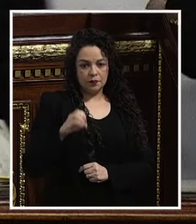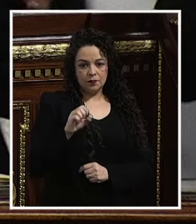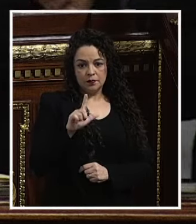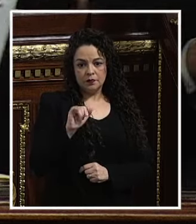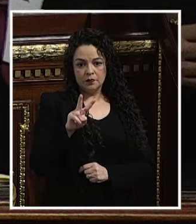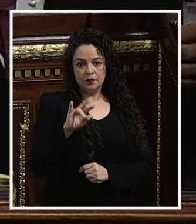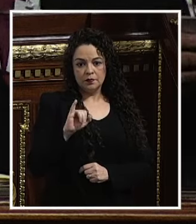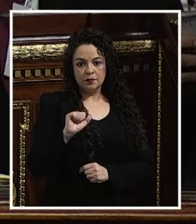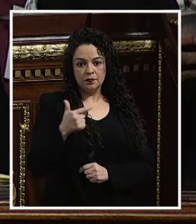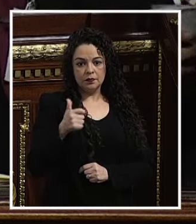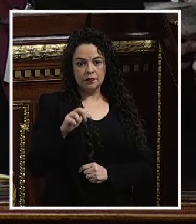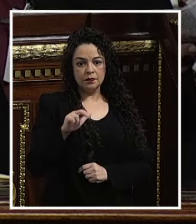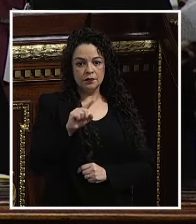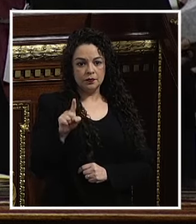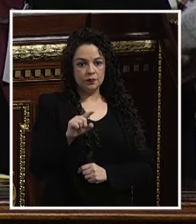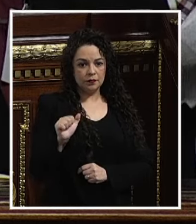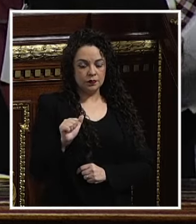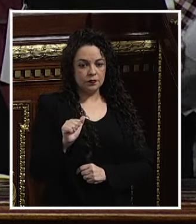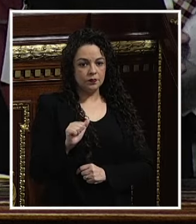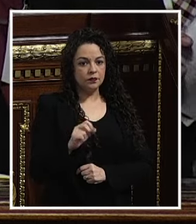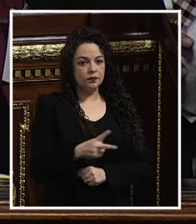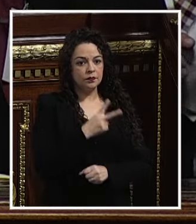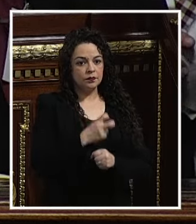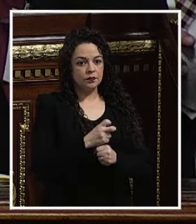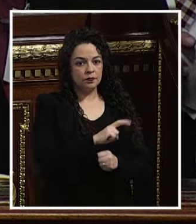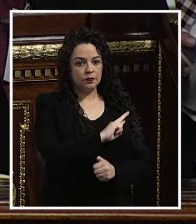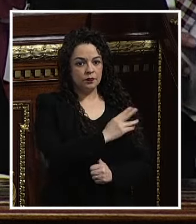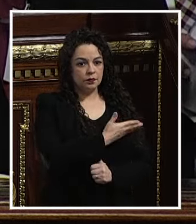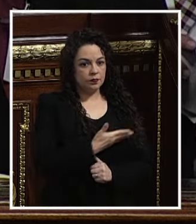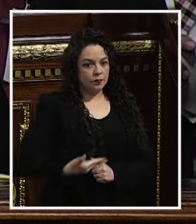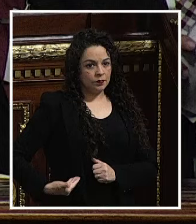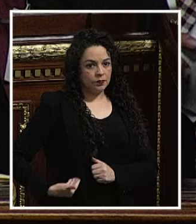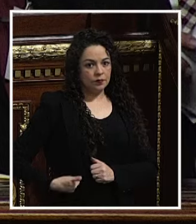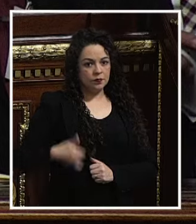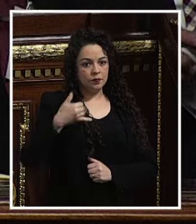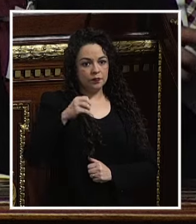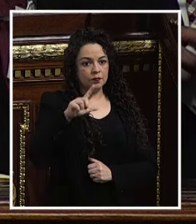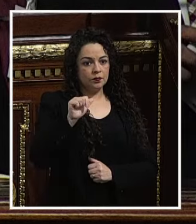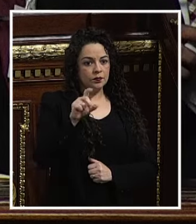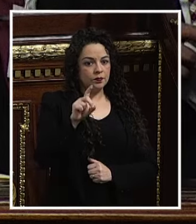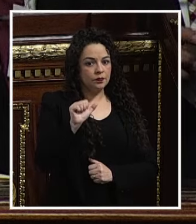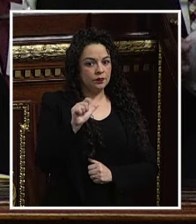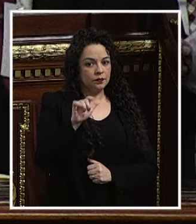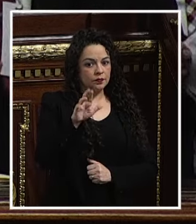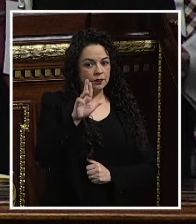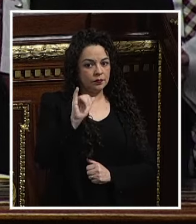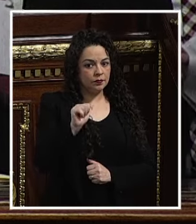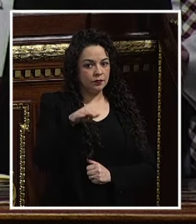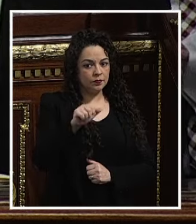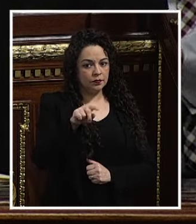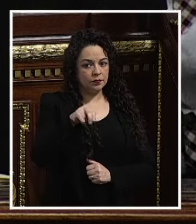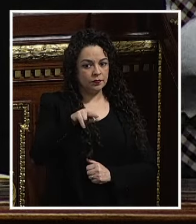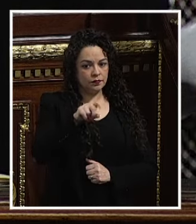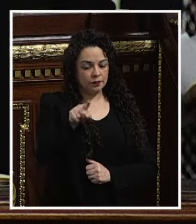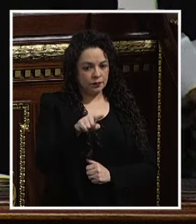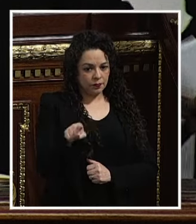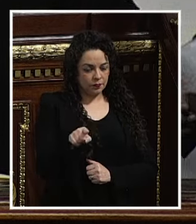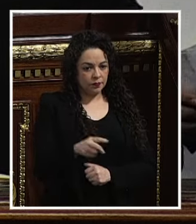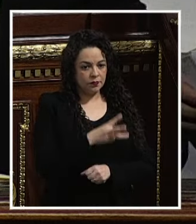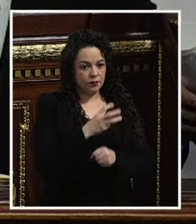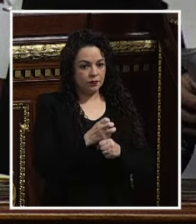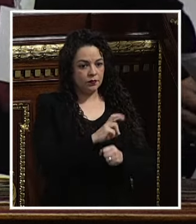de los Santos. Segunda vicepresidencia, Yolanda Alicia López Martínez.